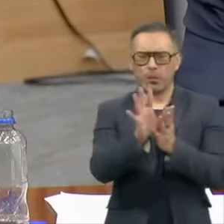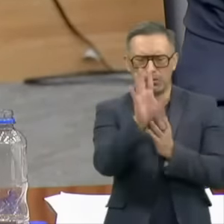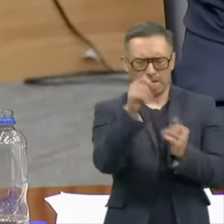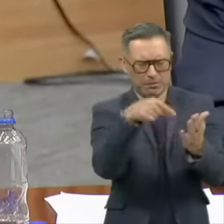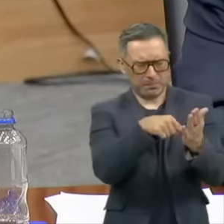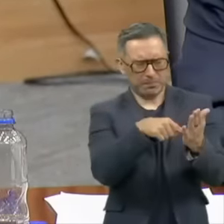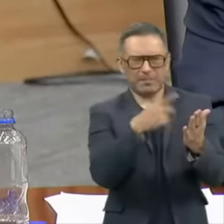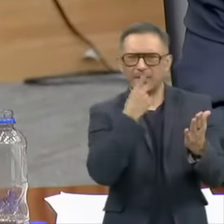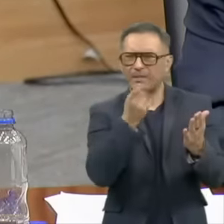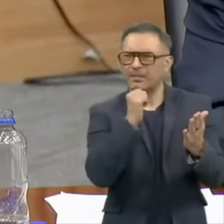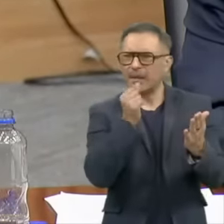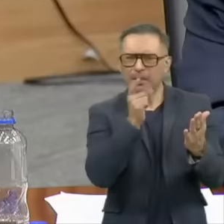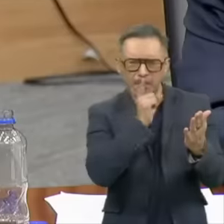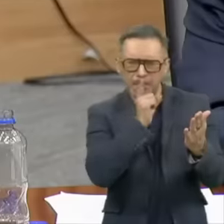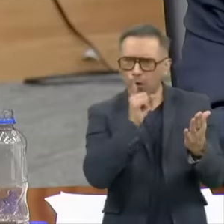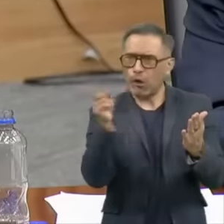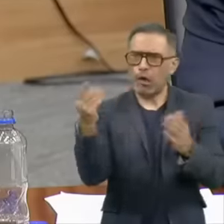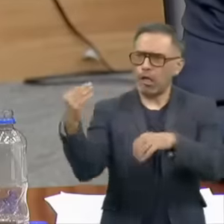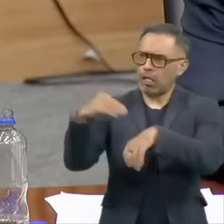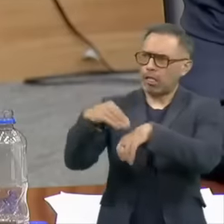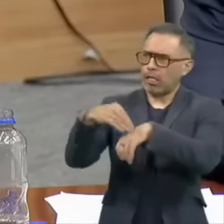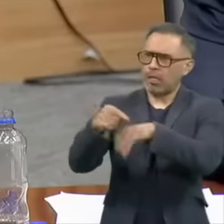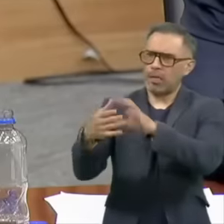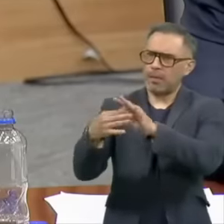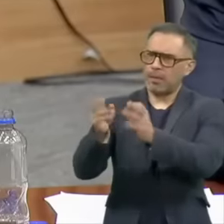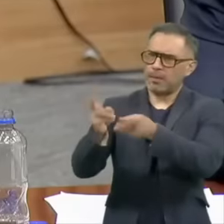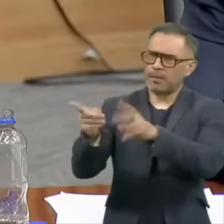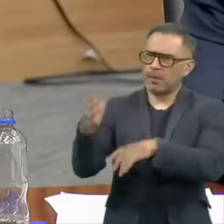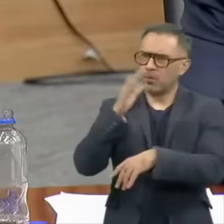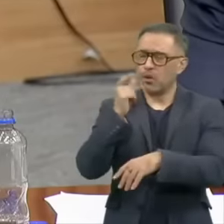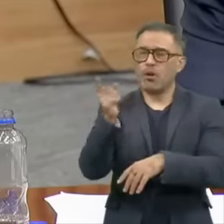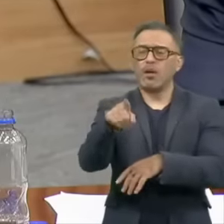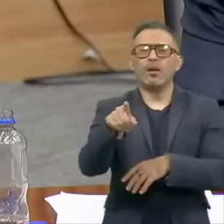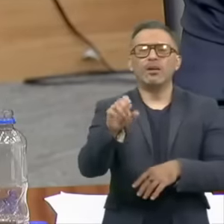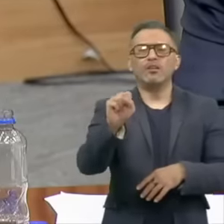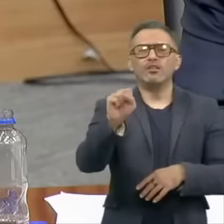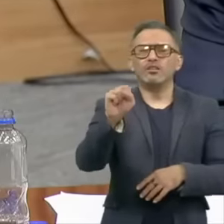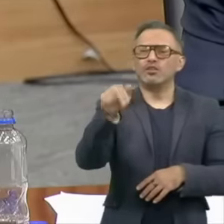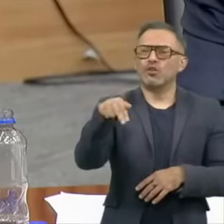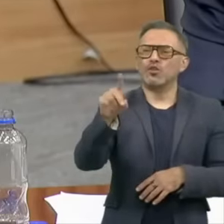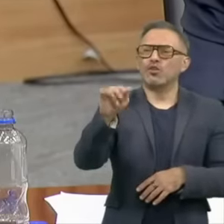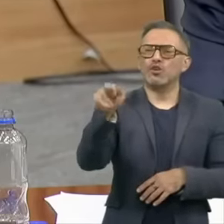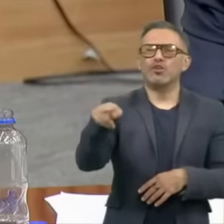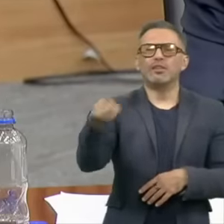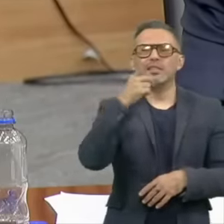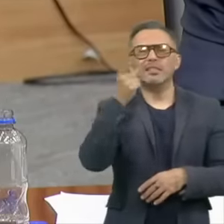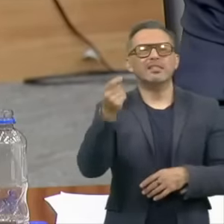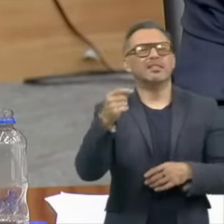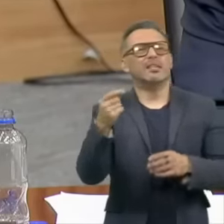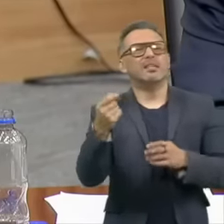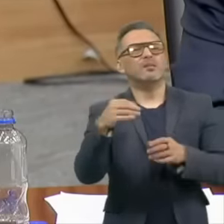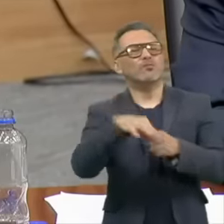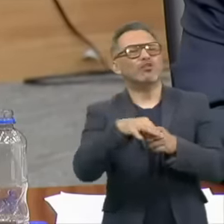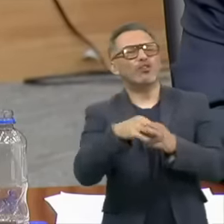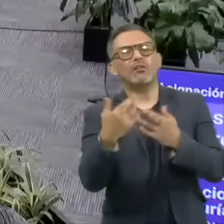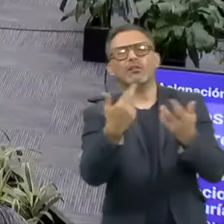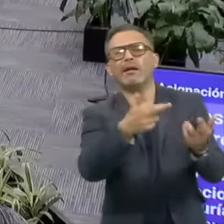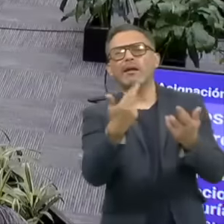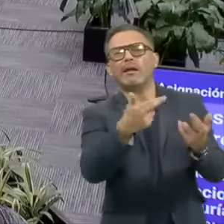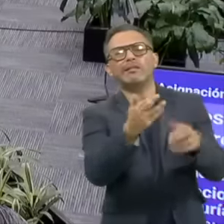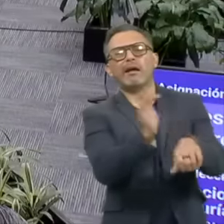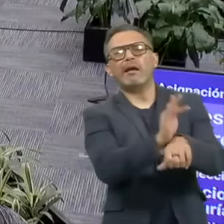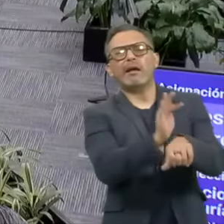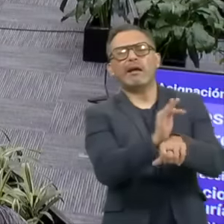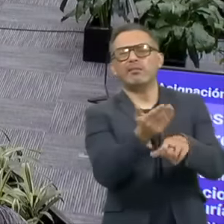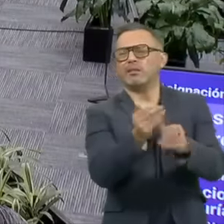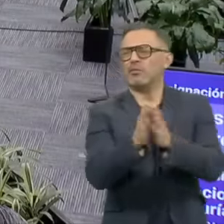Constitución. Y lamento mucho, representante Sondón, que hables de trasvase de triunfos y de transferencia de votos cuando tú has